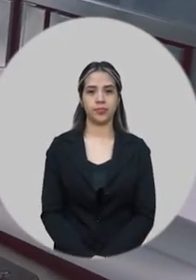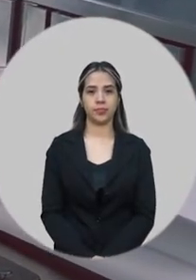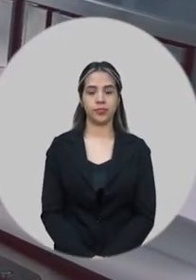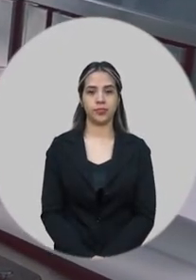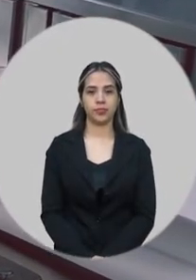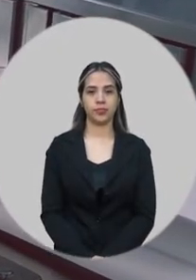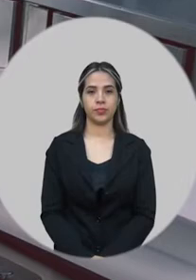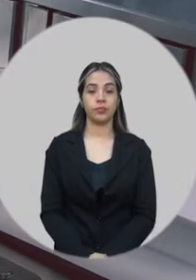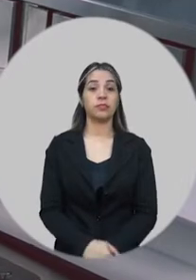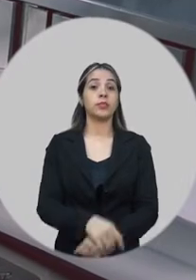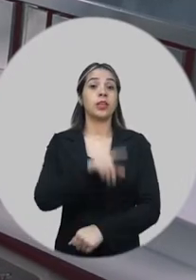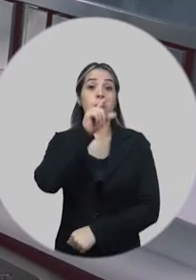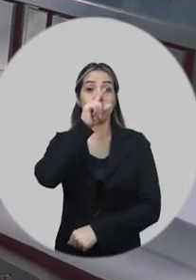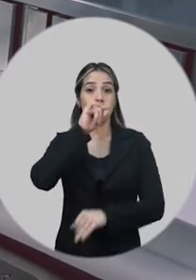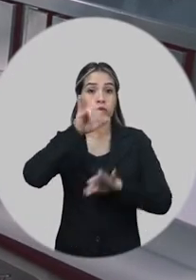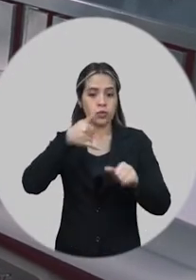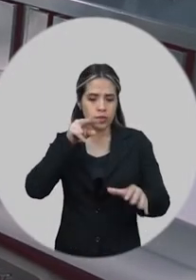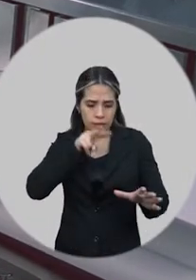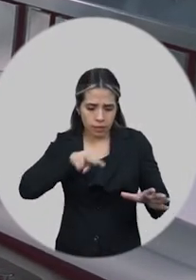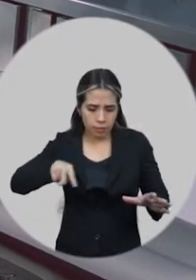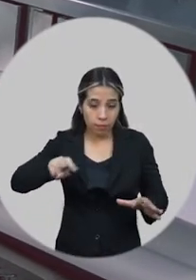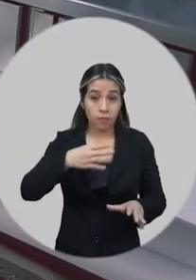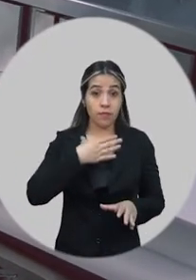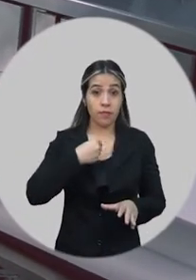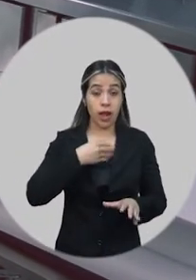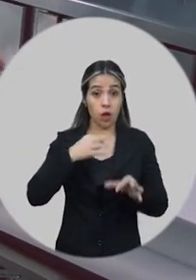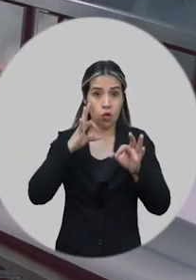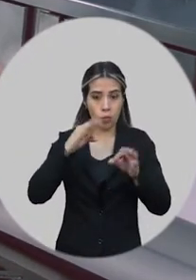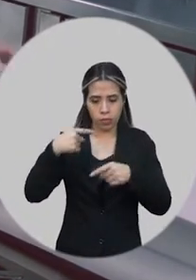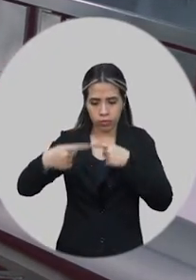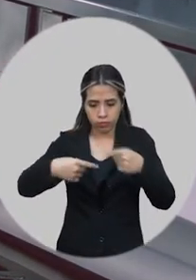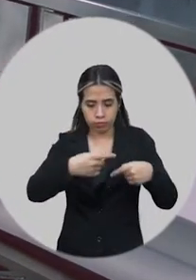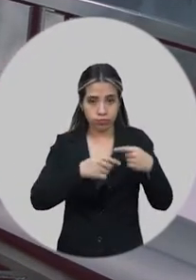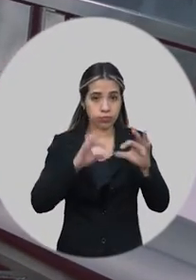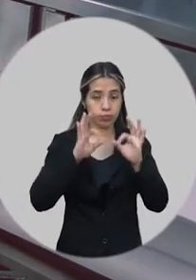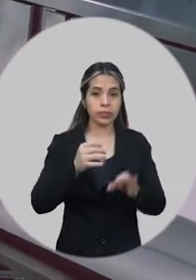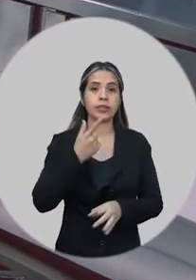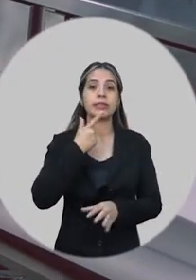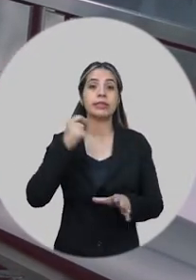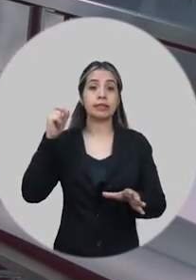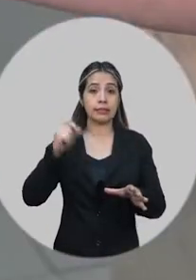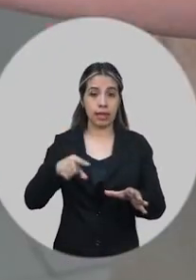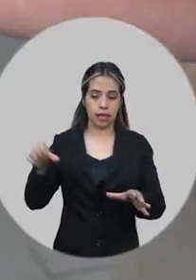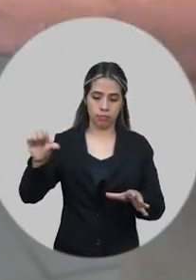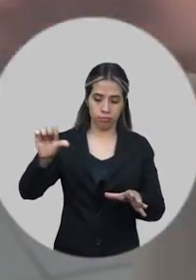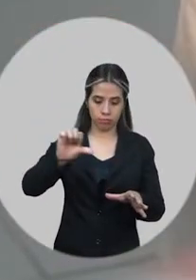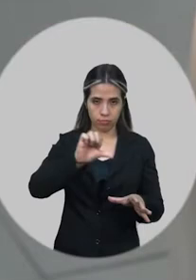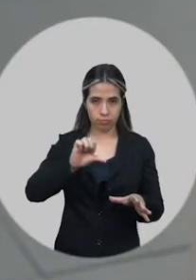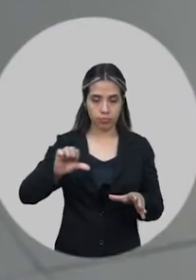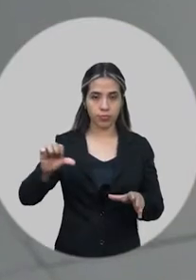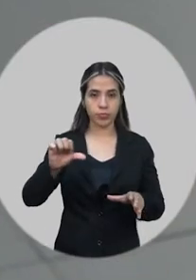Bueno, una vez que tenemos el pollo blanqueado, le agregamos sal.